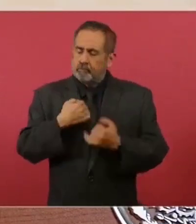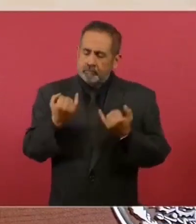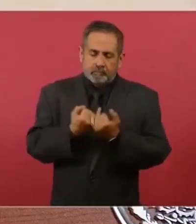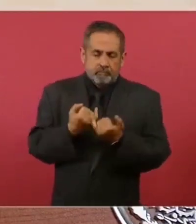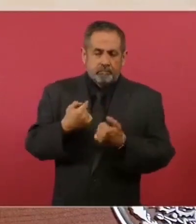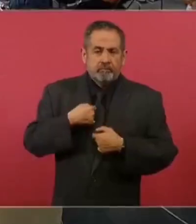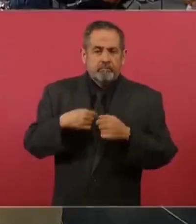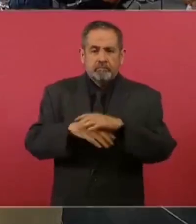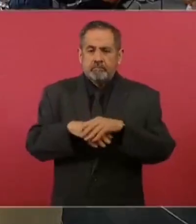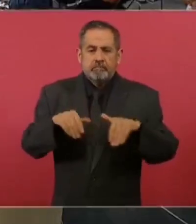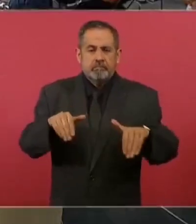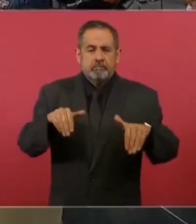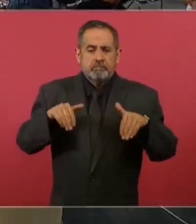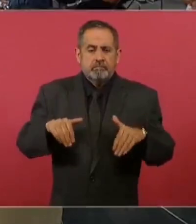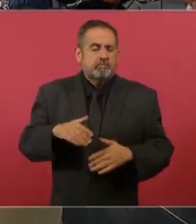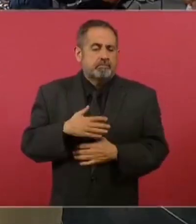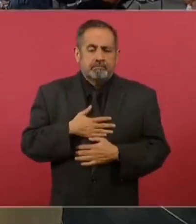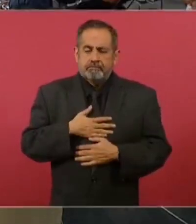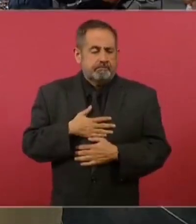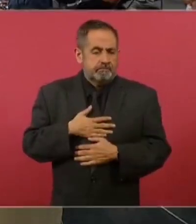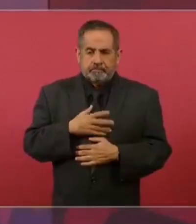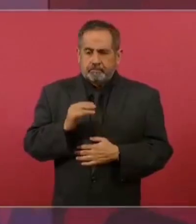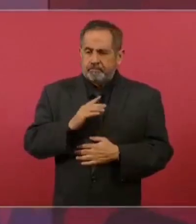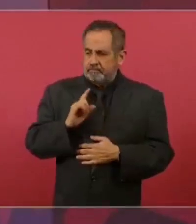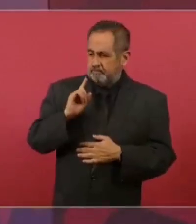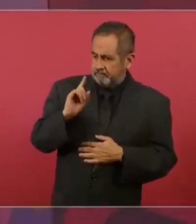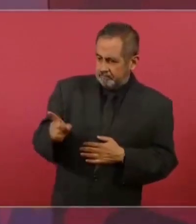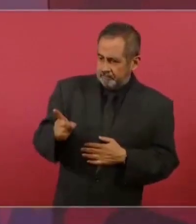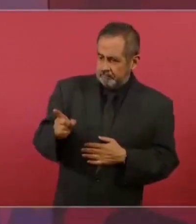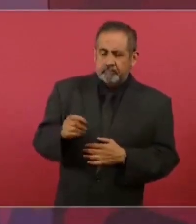Ya no hay señal, no hay línea,